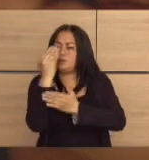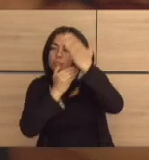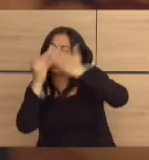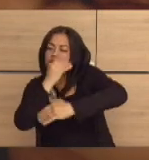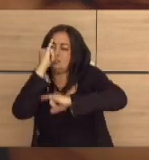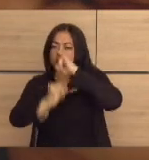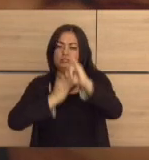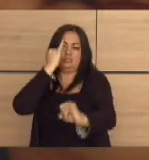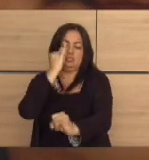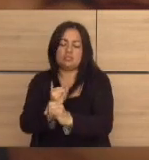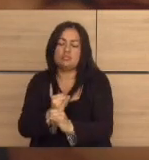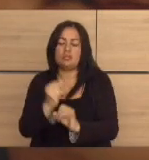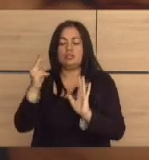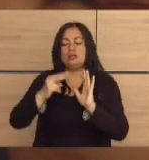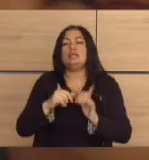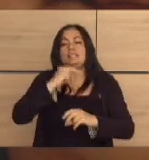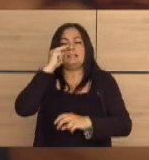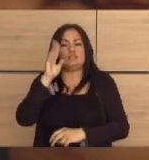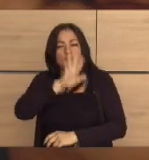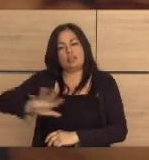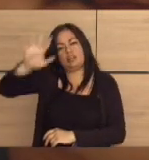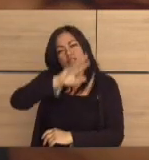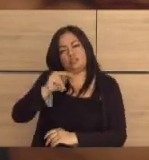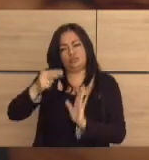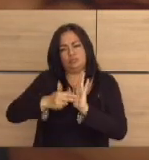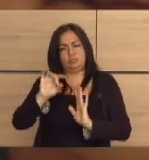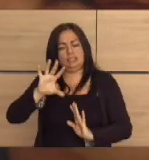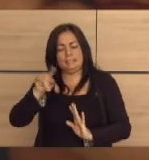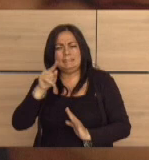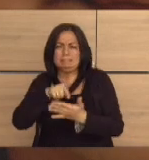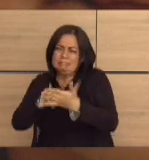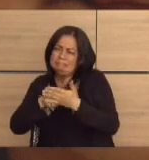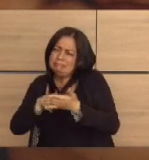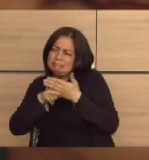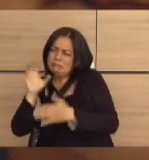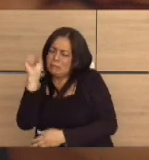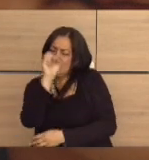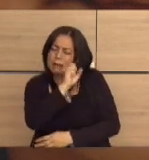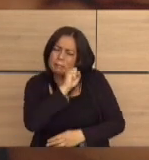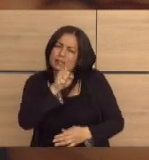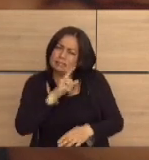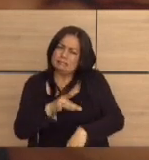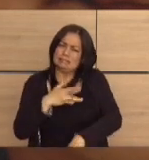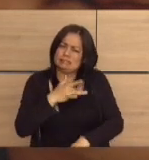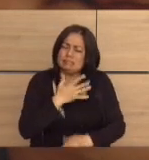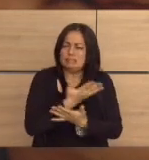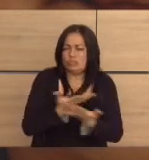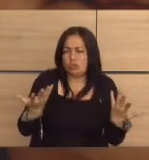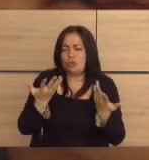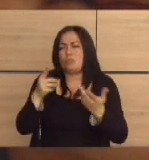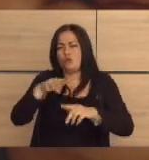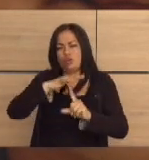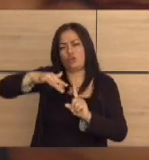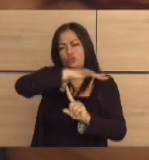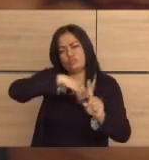pruebas nacionales del 2015 para dejar ver que son muchos los motivos los que nos debe alentar en un contexto plural